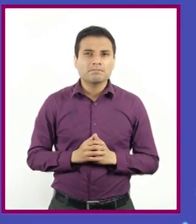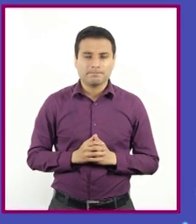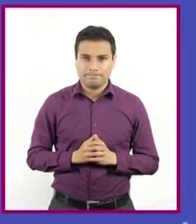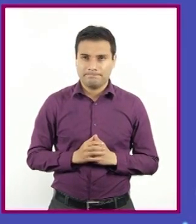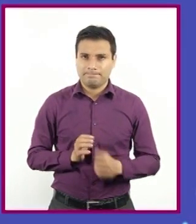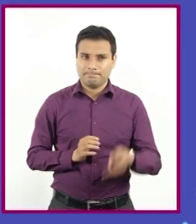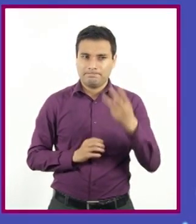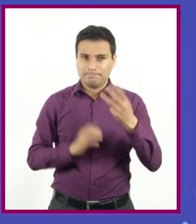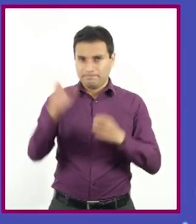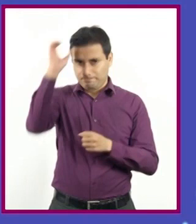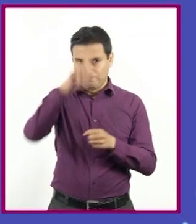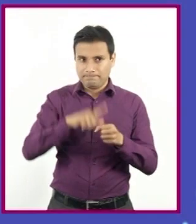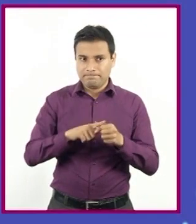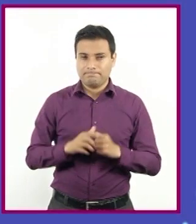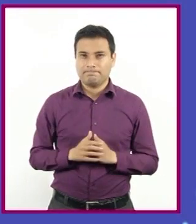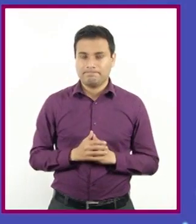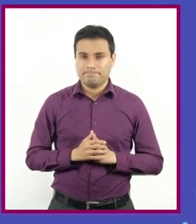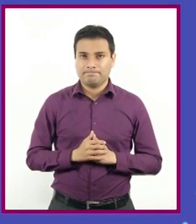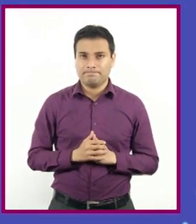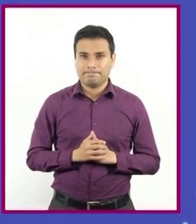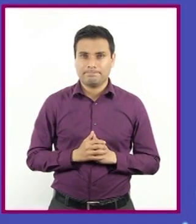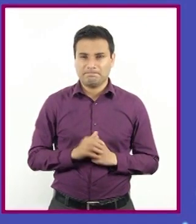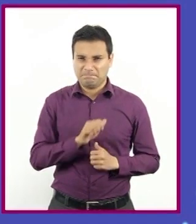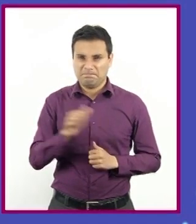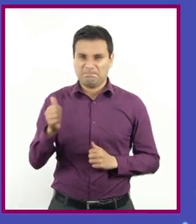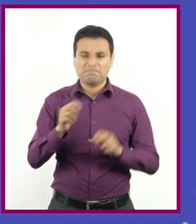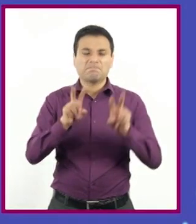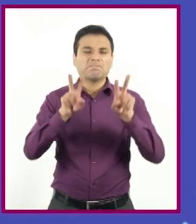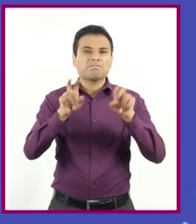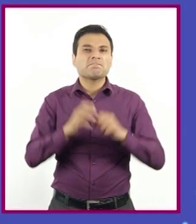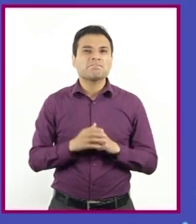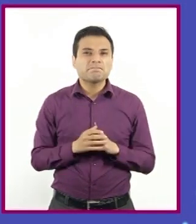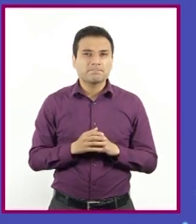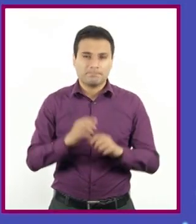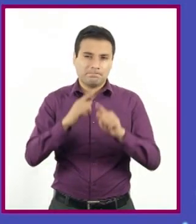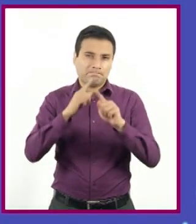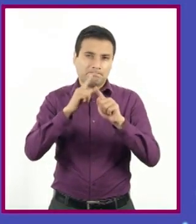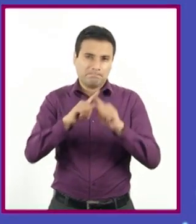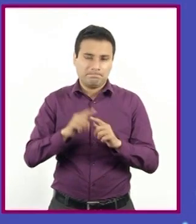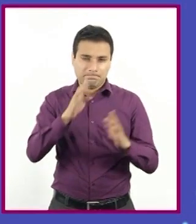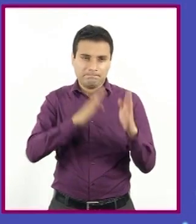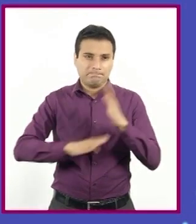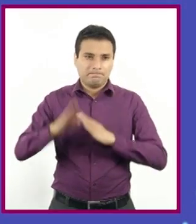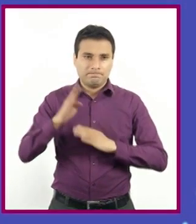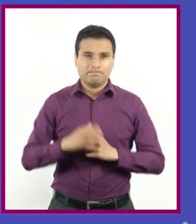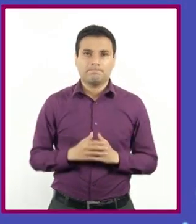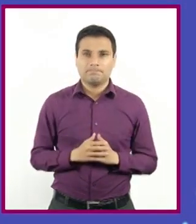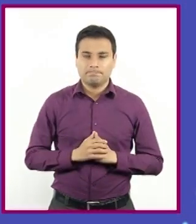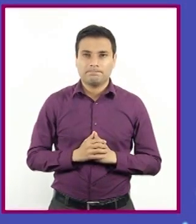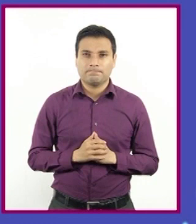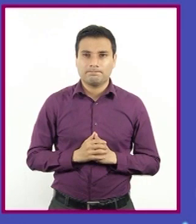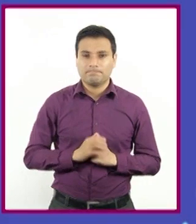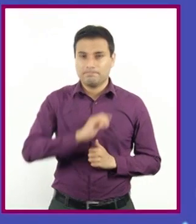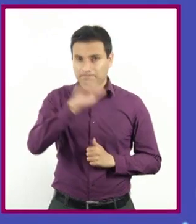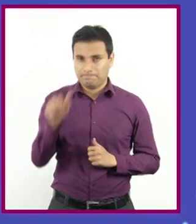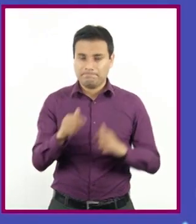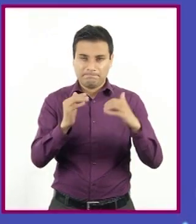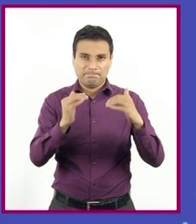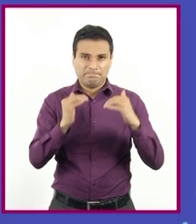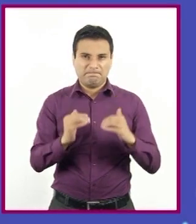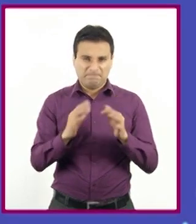3 culturas y el subtema con sus disciplinas de combate. Después se encuentra